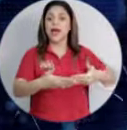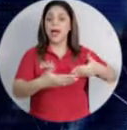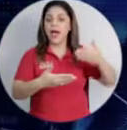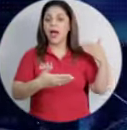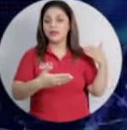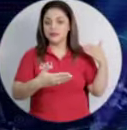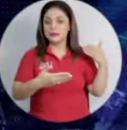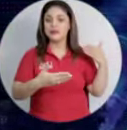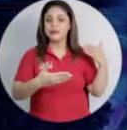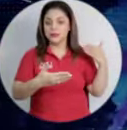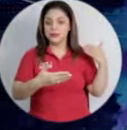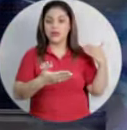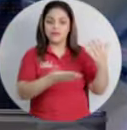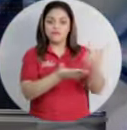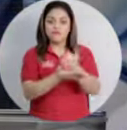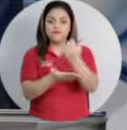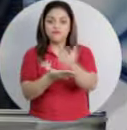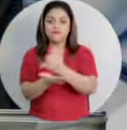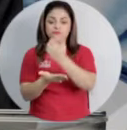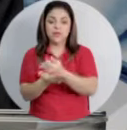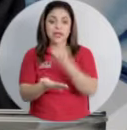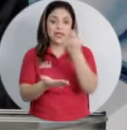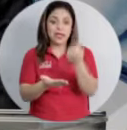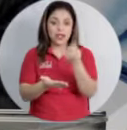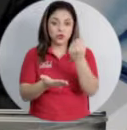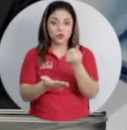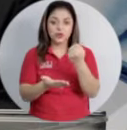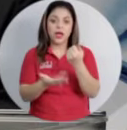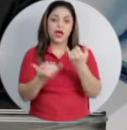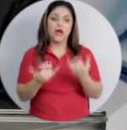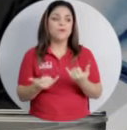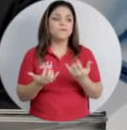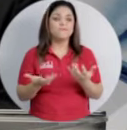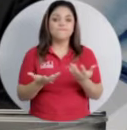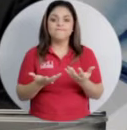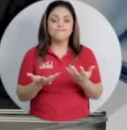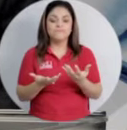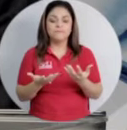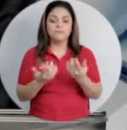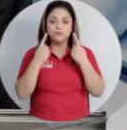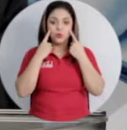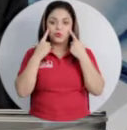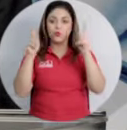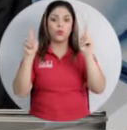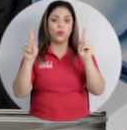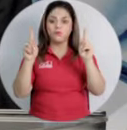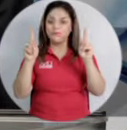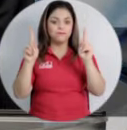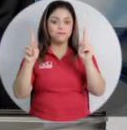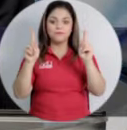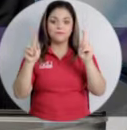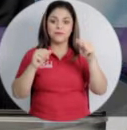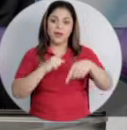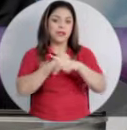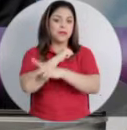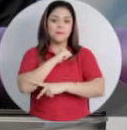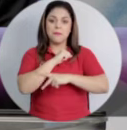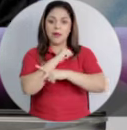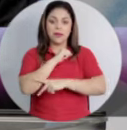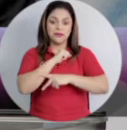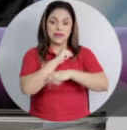conseguían ingresos de una cierta dinámica económica, hoy en día no lo consiguen. O sea, Es más, nuestro país, igual que el mundo, no está creciendo.